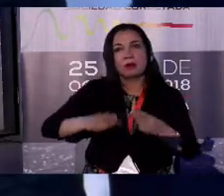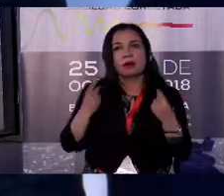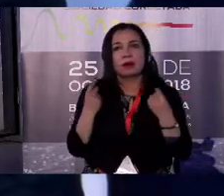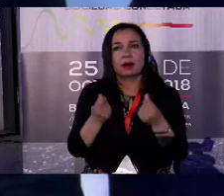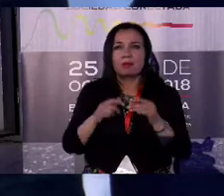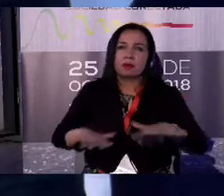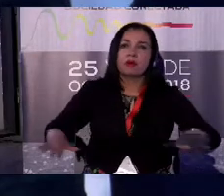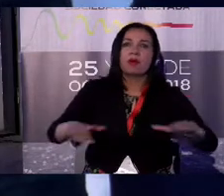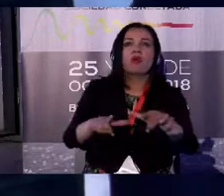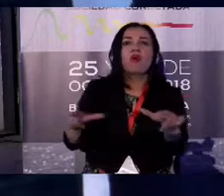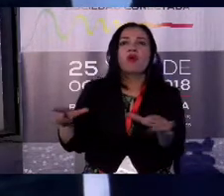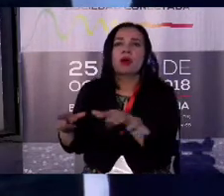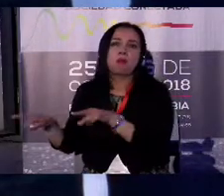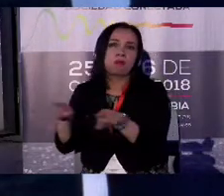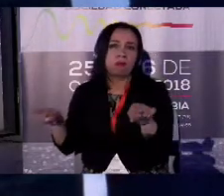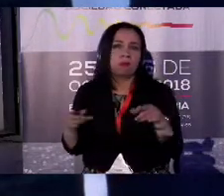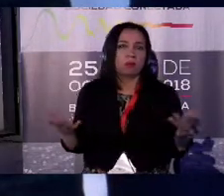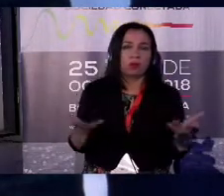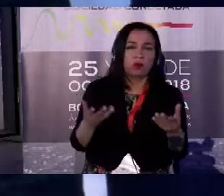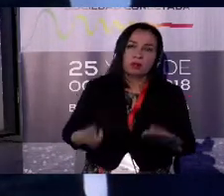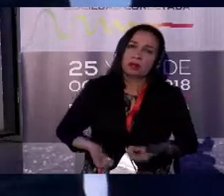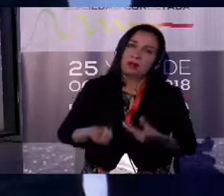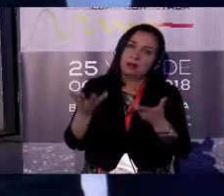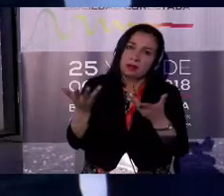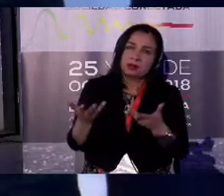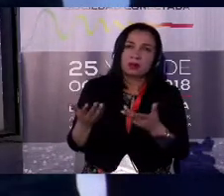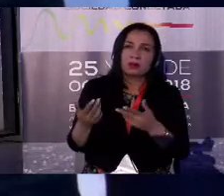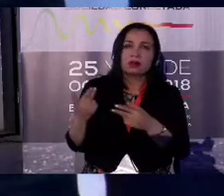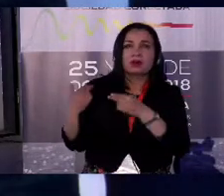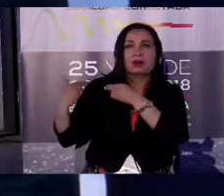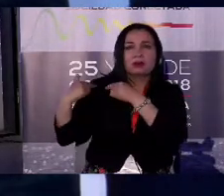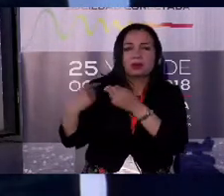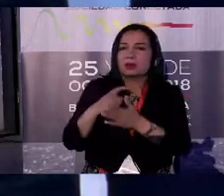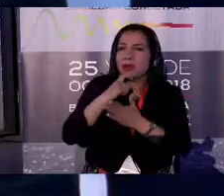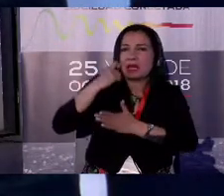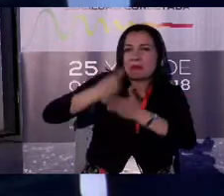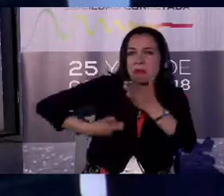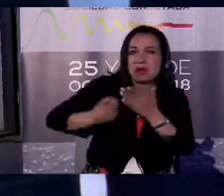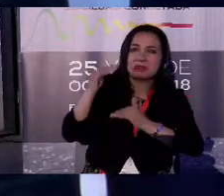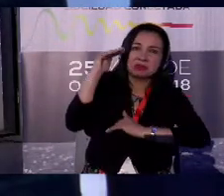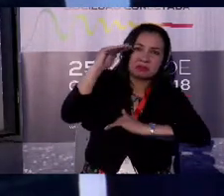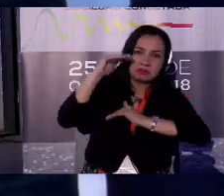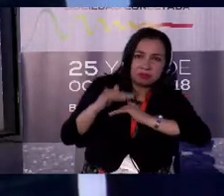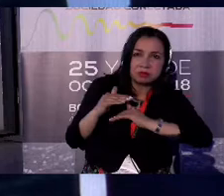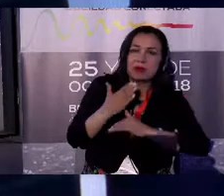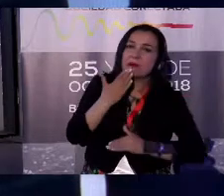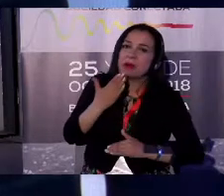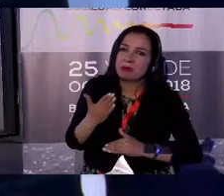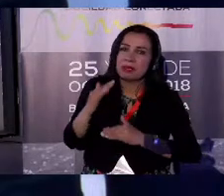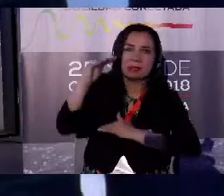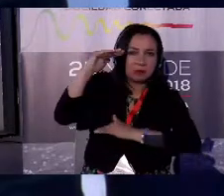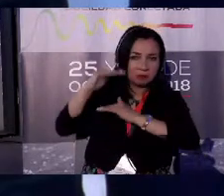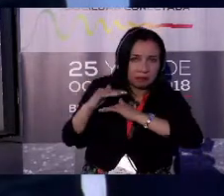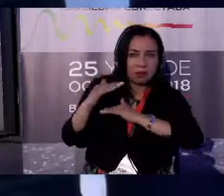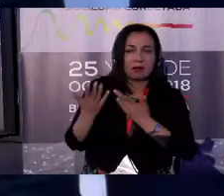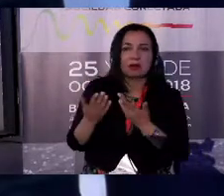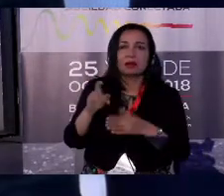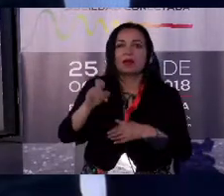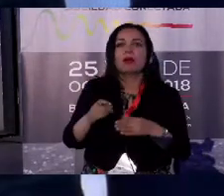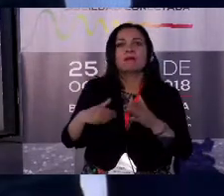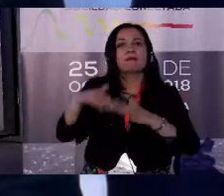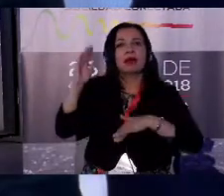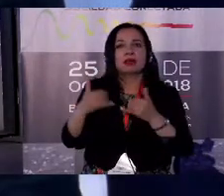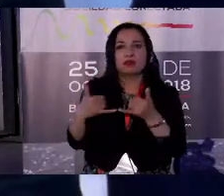sitios, liberar de cargas fiscales y permisos a las small cells, tirar más fibra a las